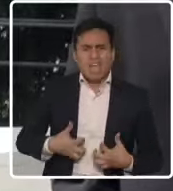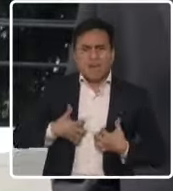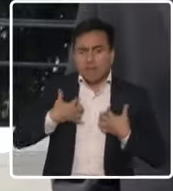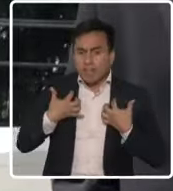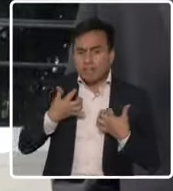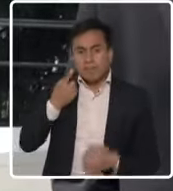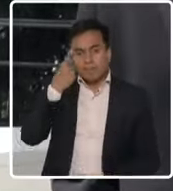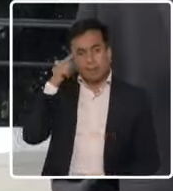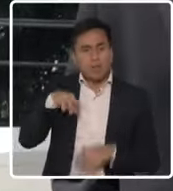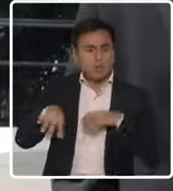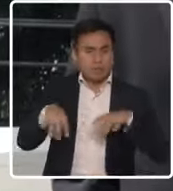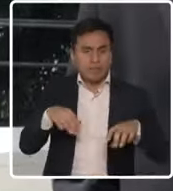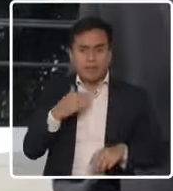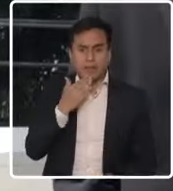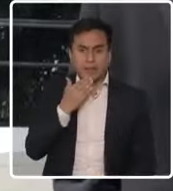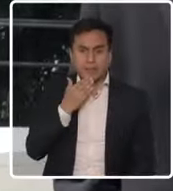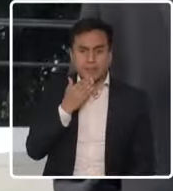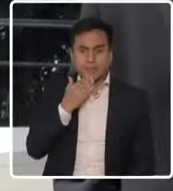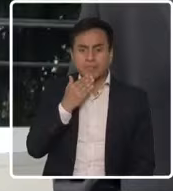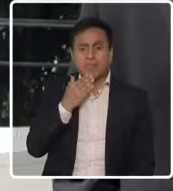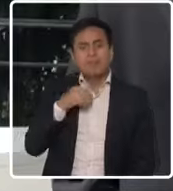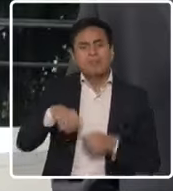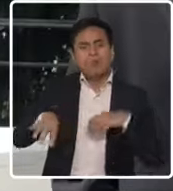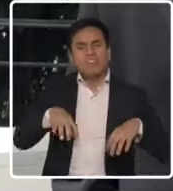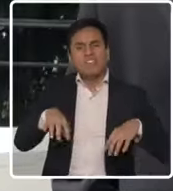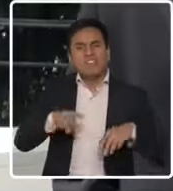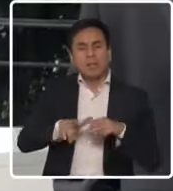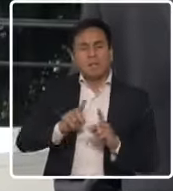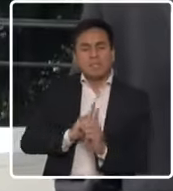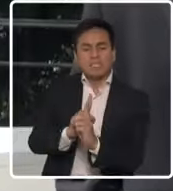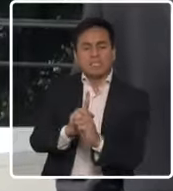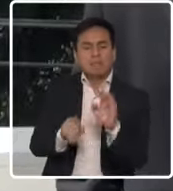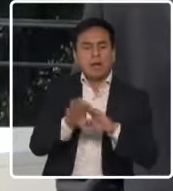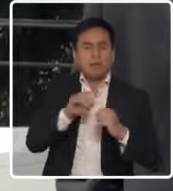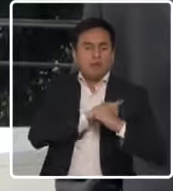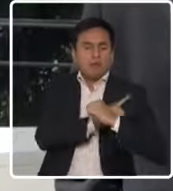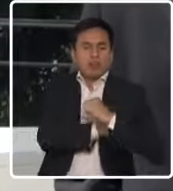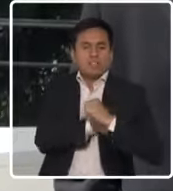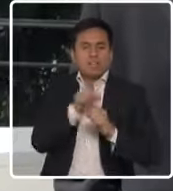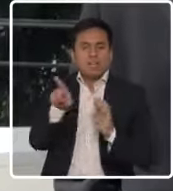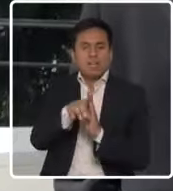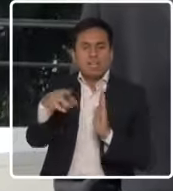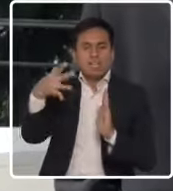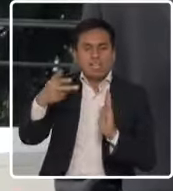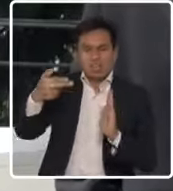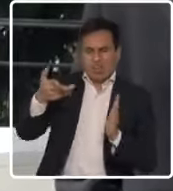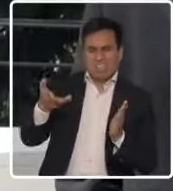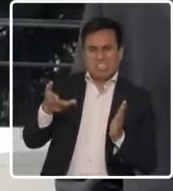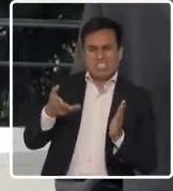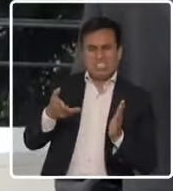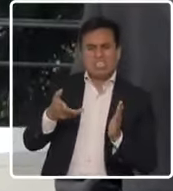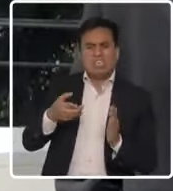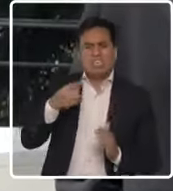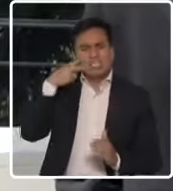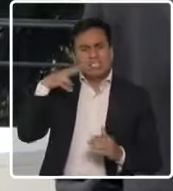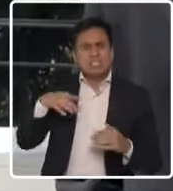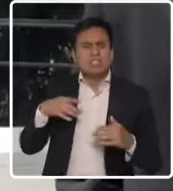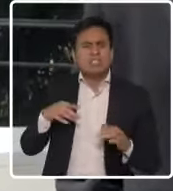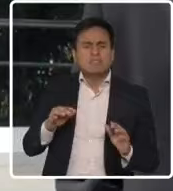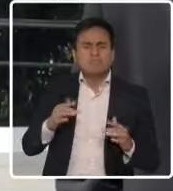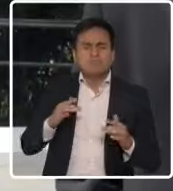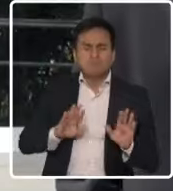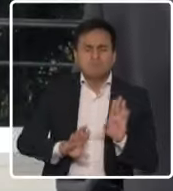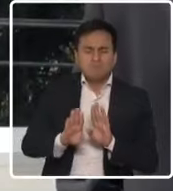enfurece, pero también nos moviliza. Nos moviliza a perseguir con más fuerza a estos delincuentes inmisericordes,